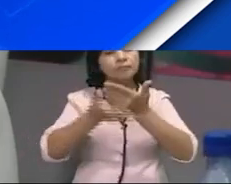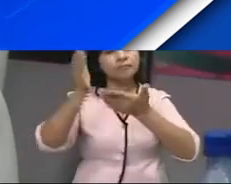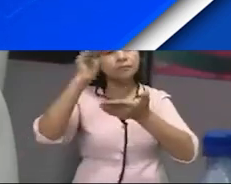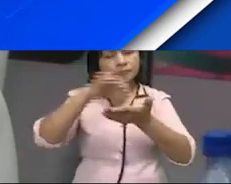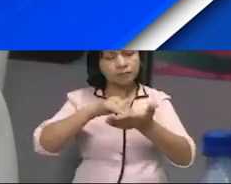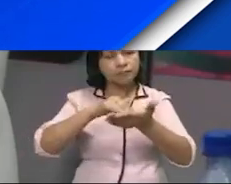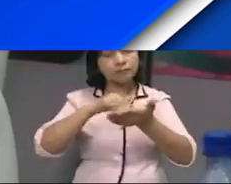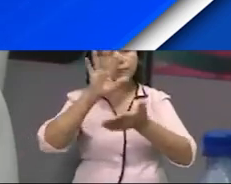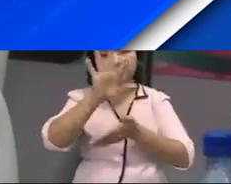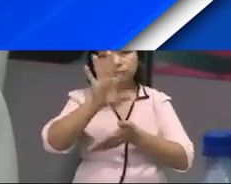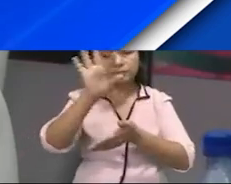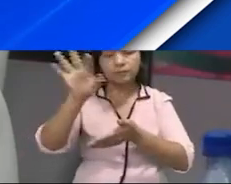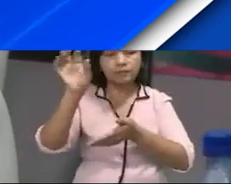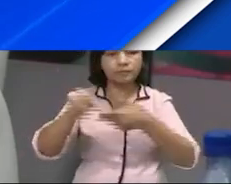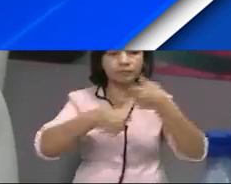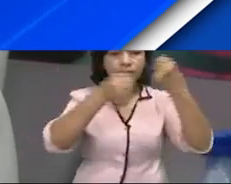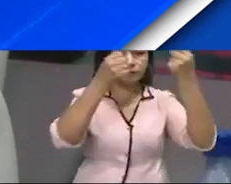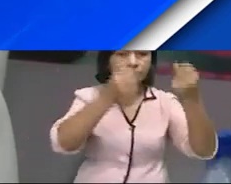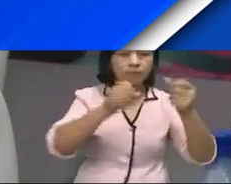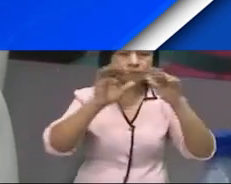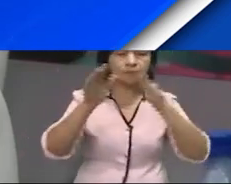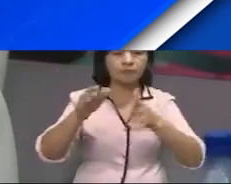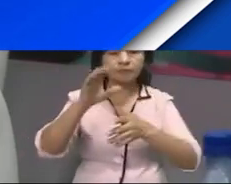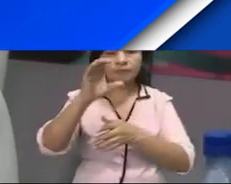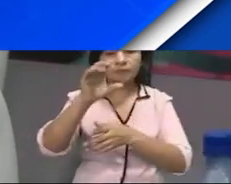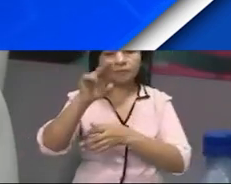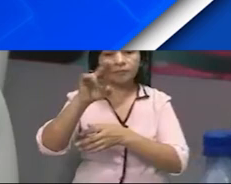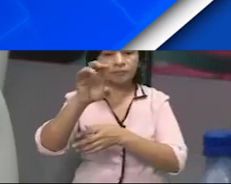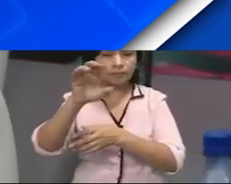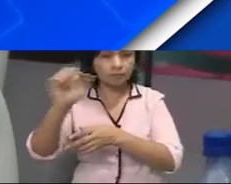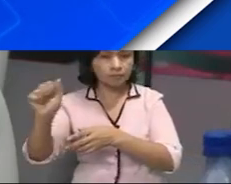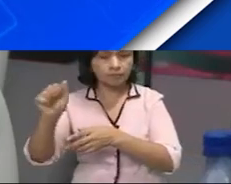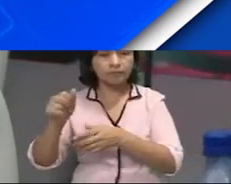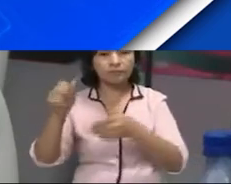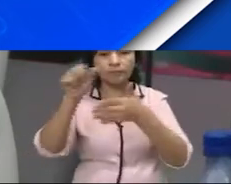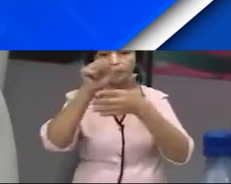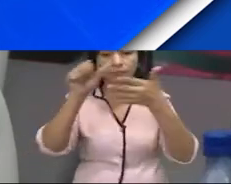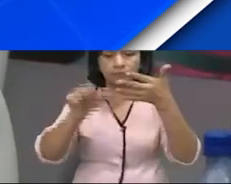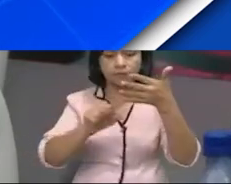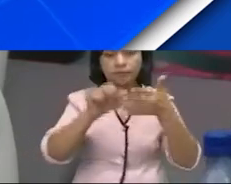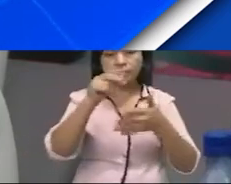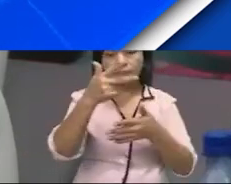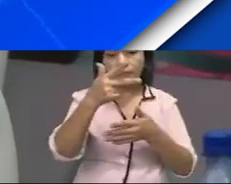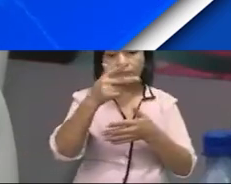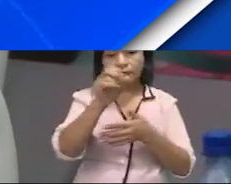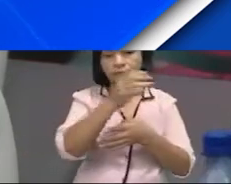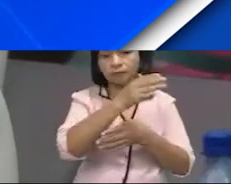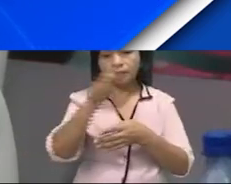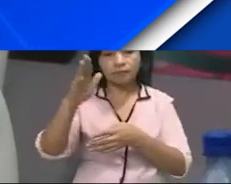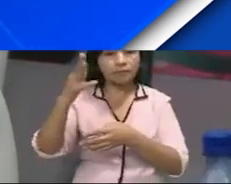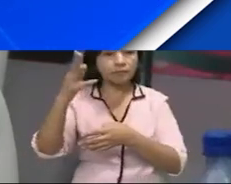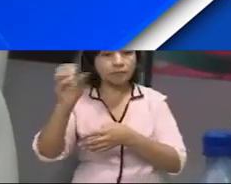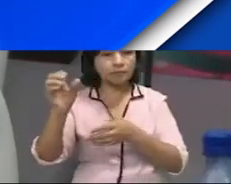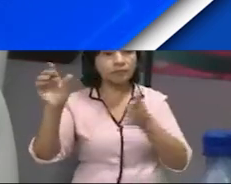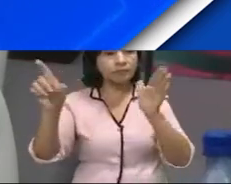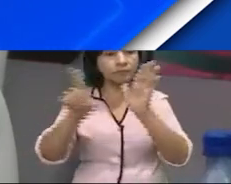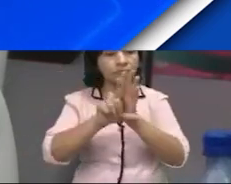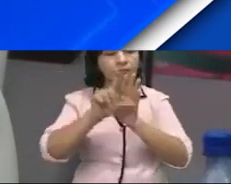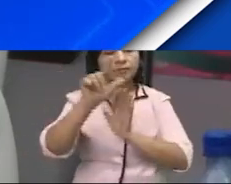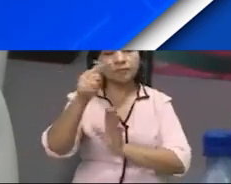reelectos. Sobre los y los miembros del CNEA. Los artículos del 80 al 90 de la ley